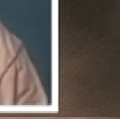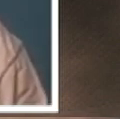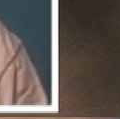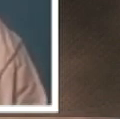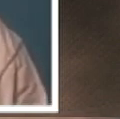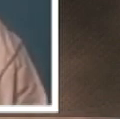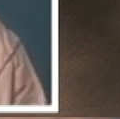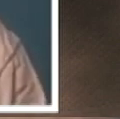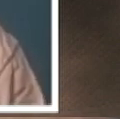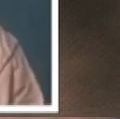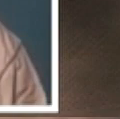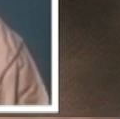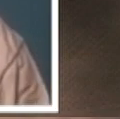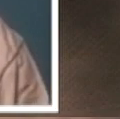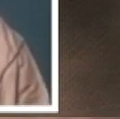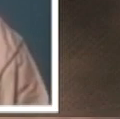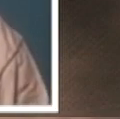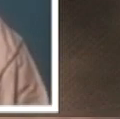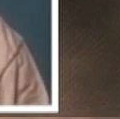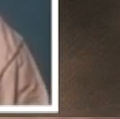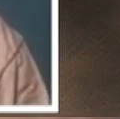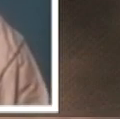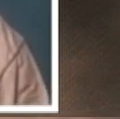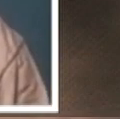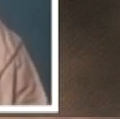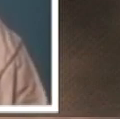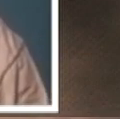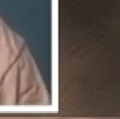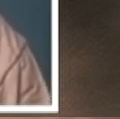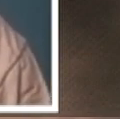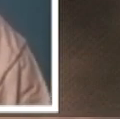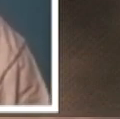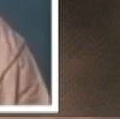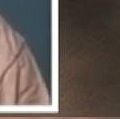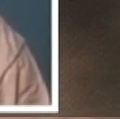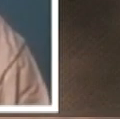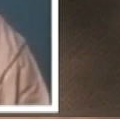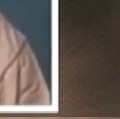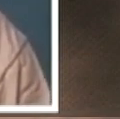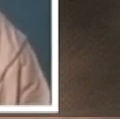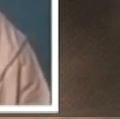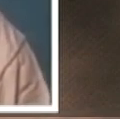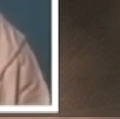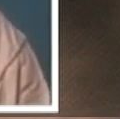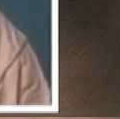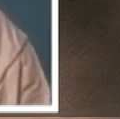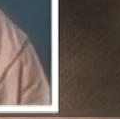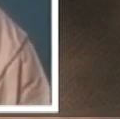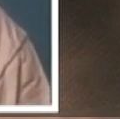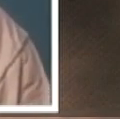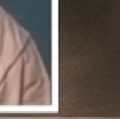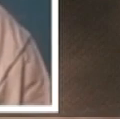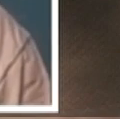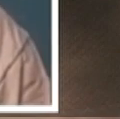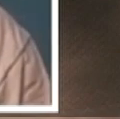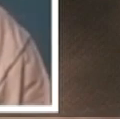está un grupo que actuará para desactivar los cajeros automáticos